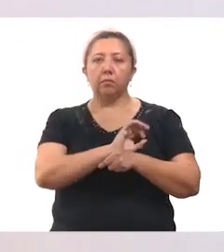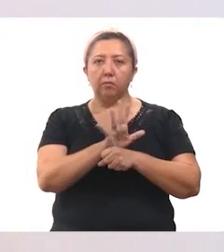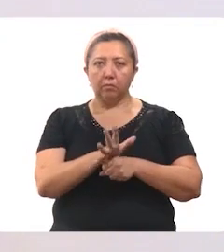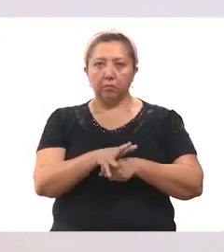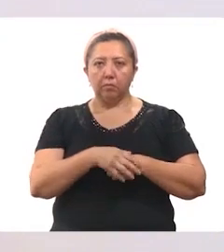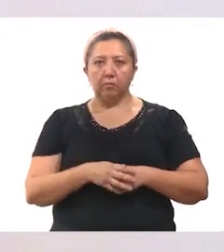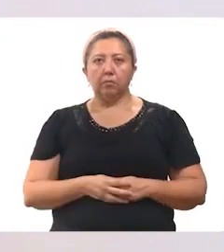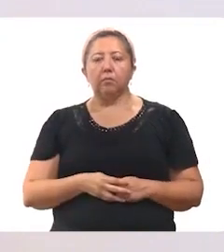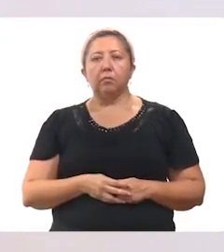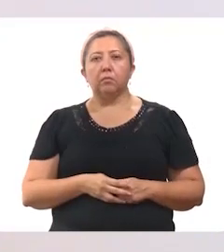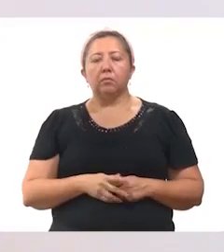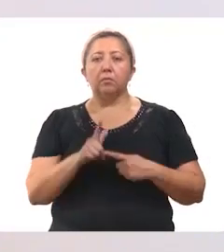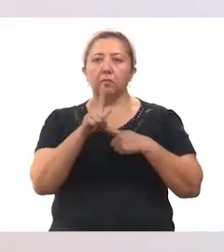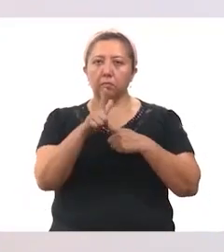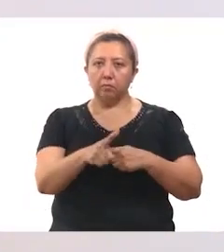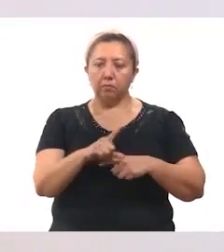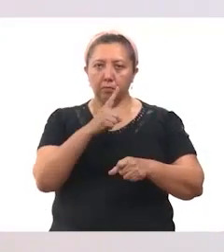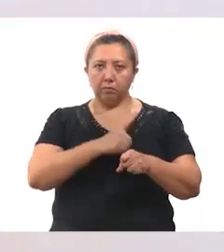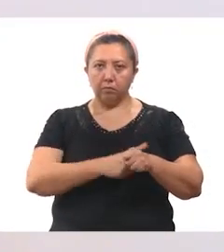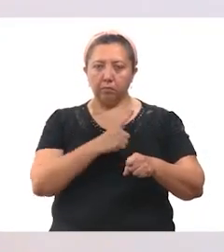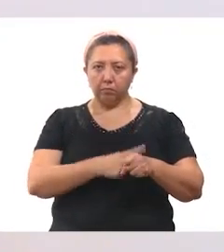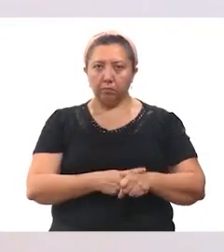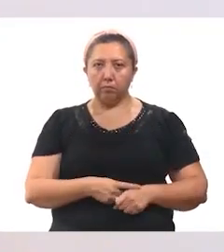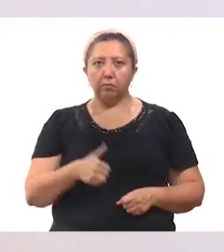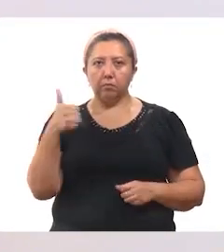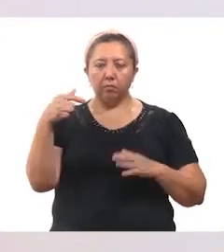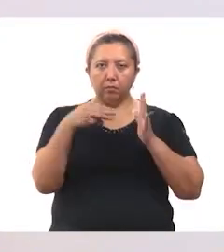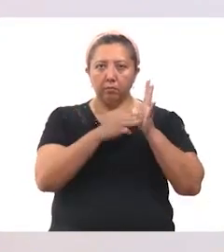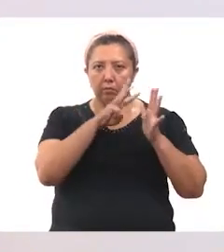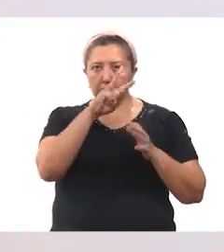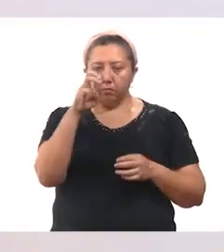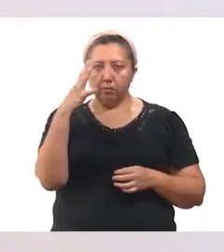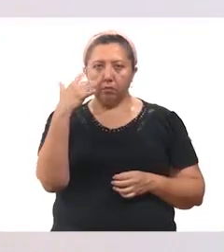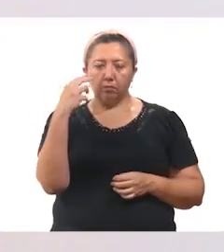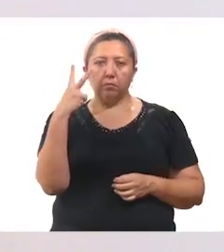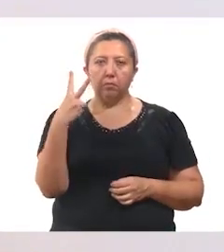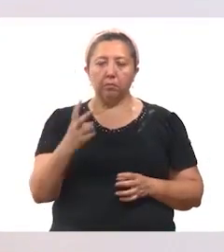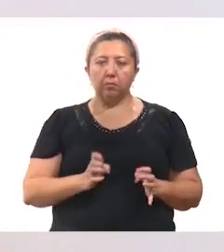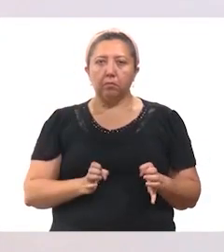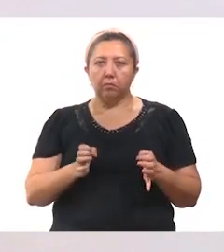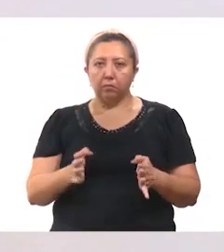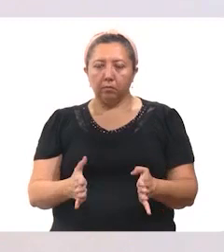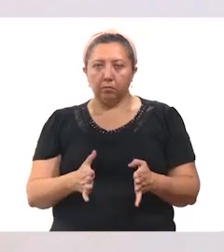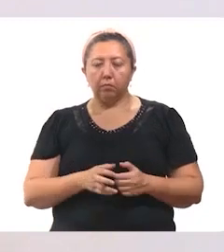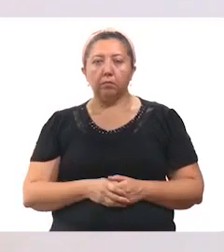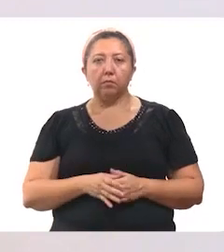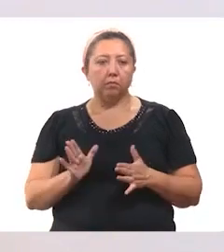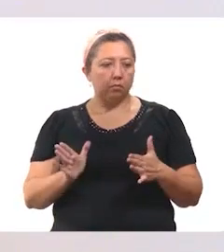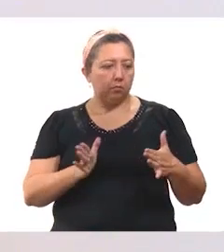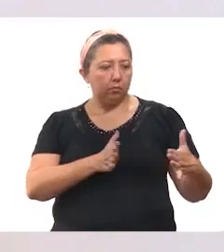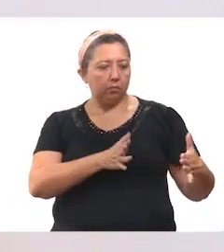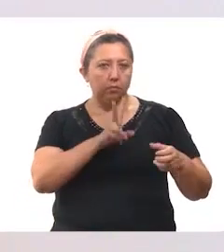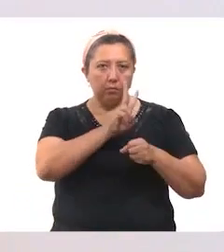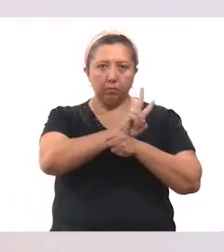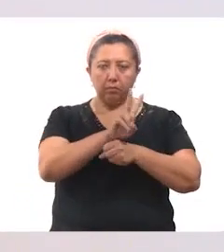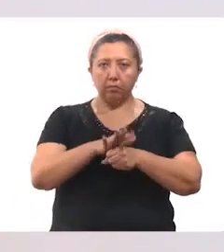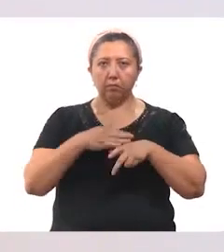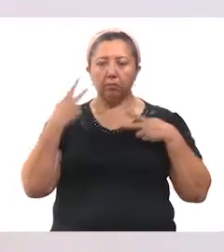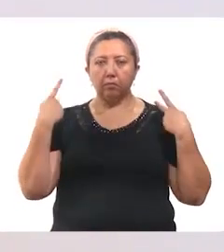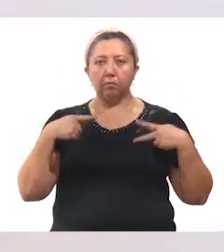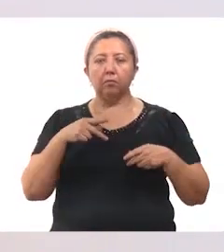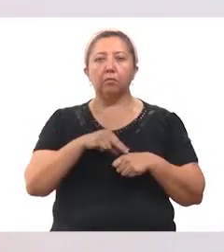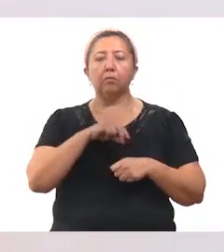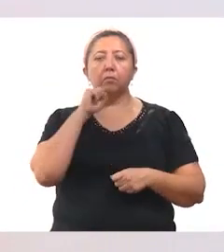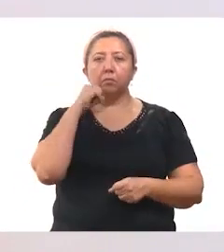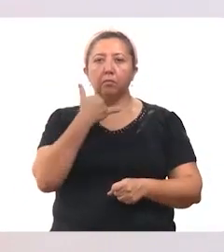del coronavirus. De los casos activos, 6.352 están estables, aislados, monitoreados